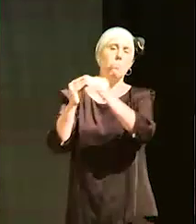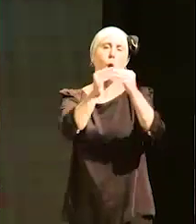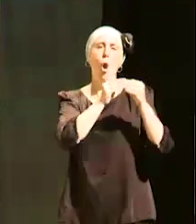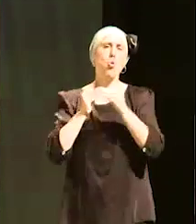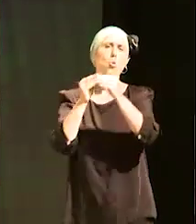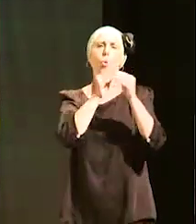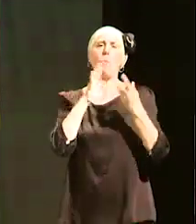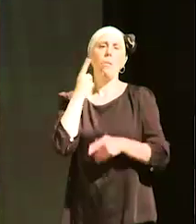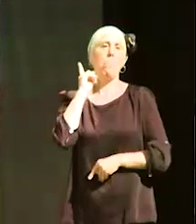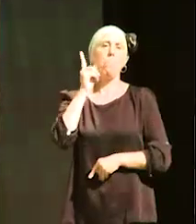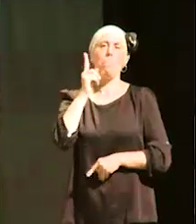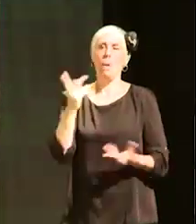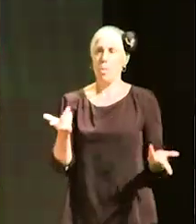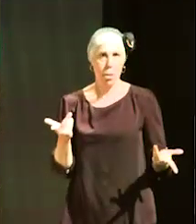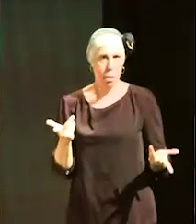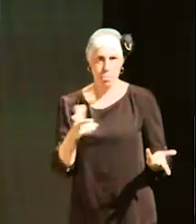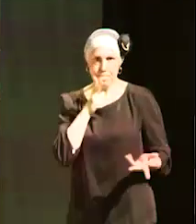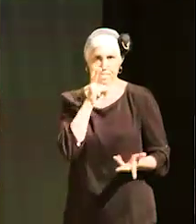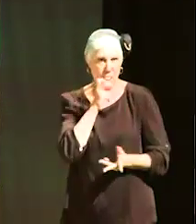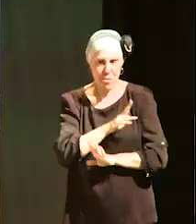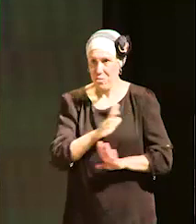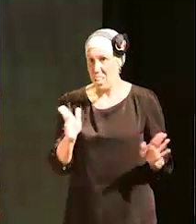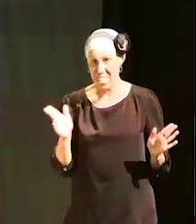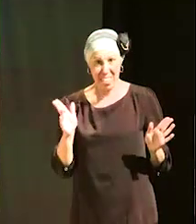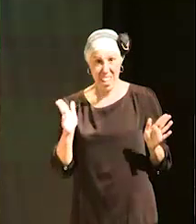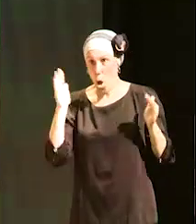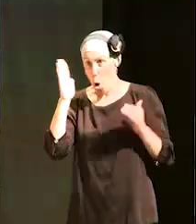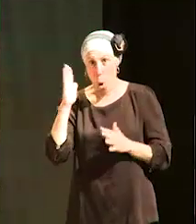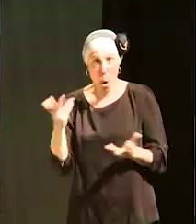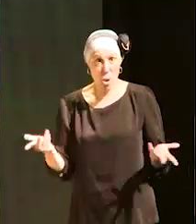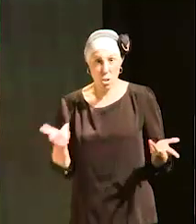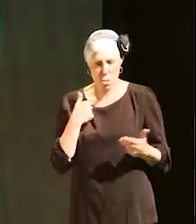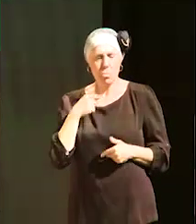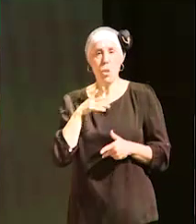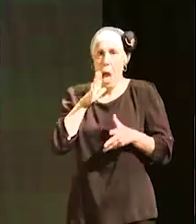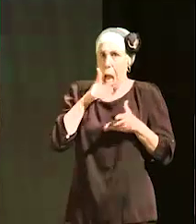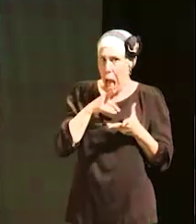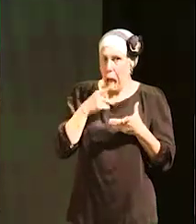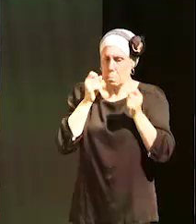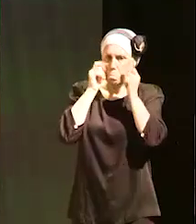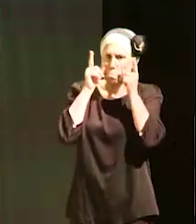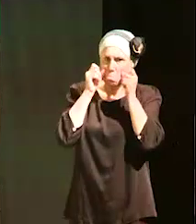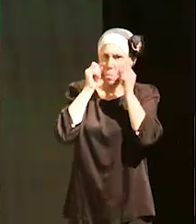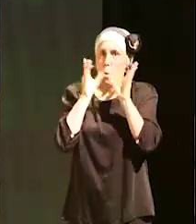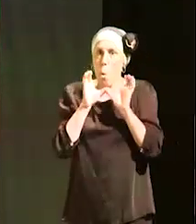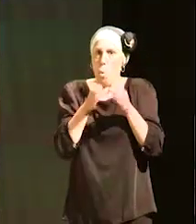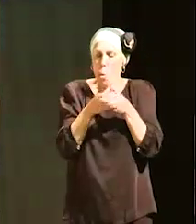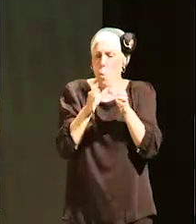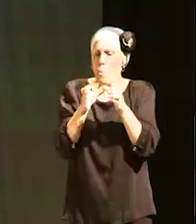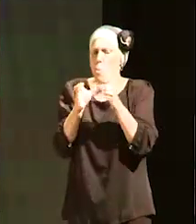machismo es es terrible es terrible yo veo pequeños cambios a nivel comunitario